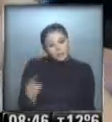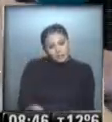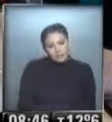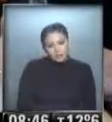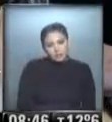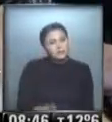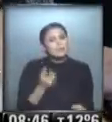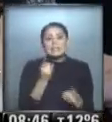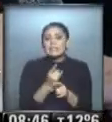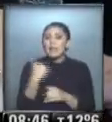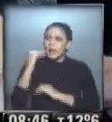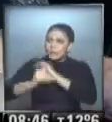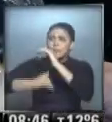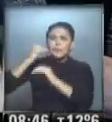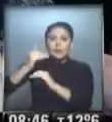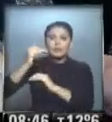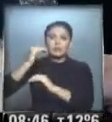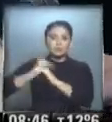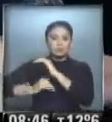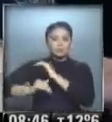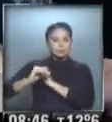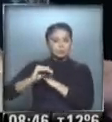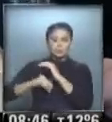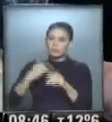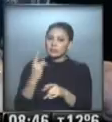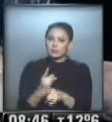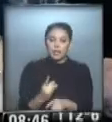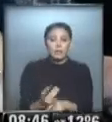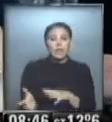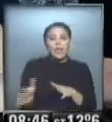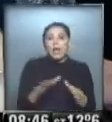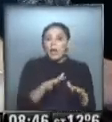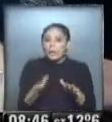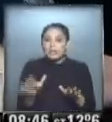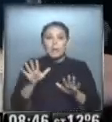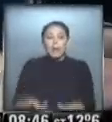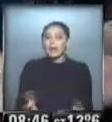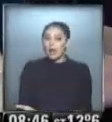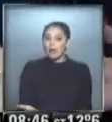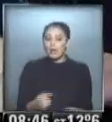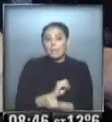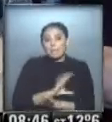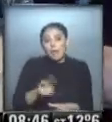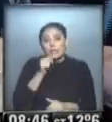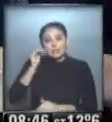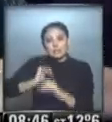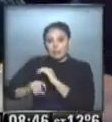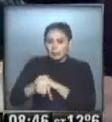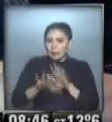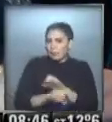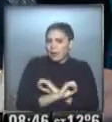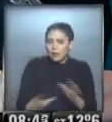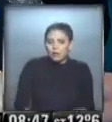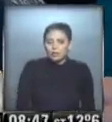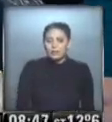y siempre hay avances y retrocesos y demás. Y hay a veces parates que son peores que los retrocesos muchas